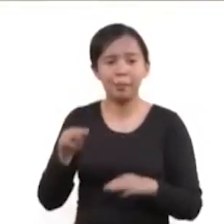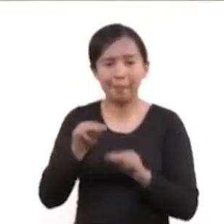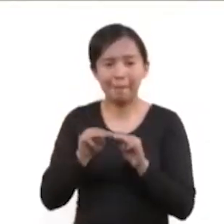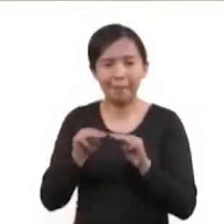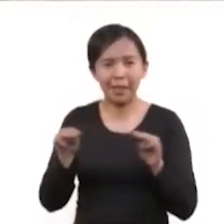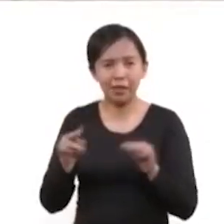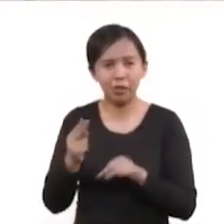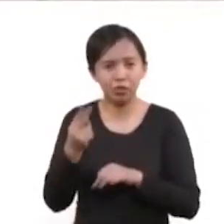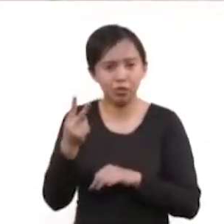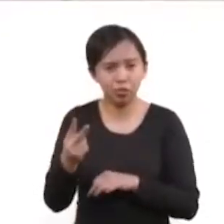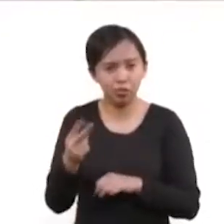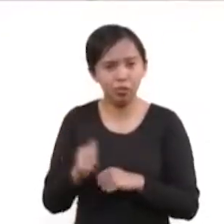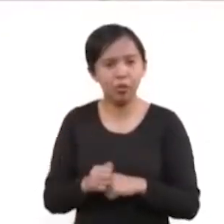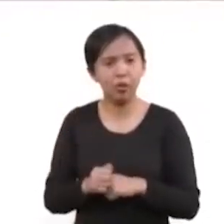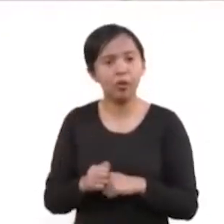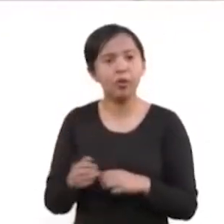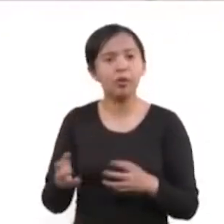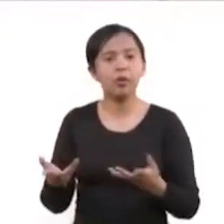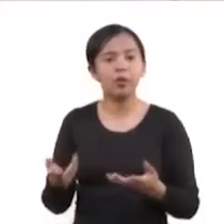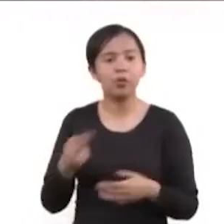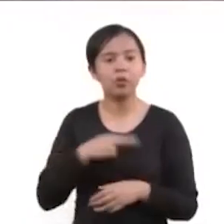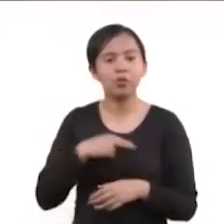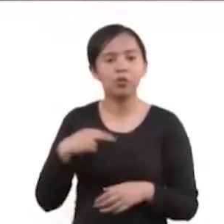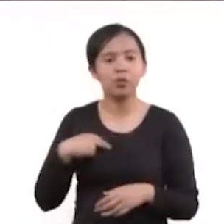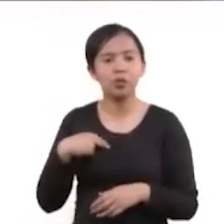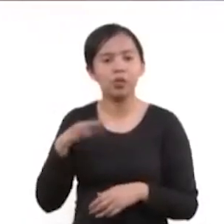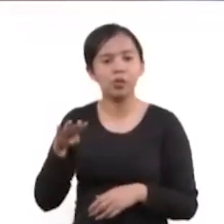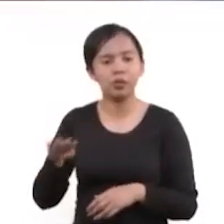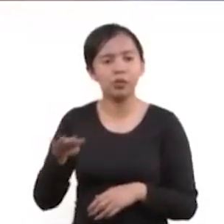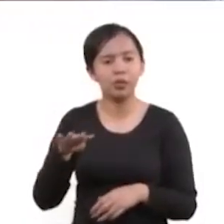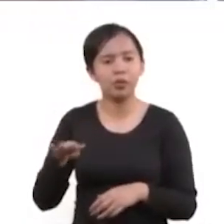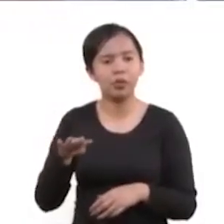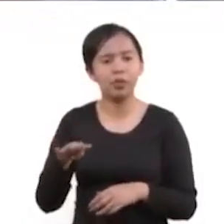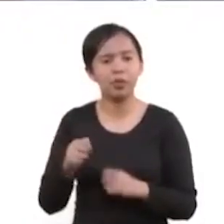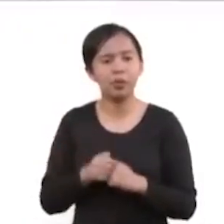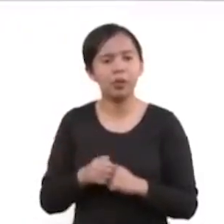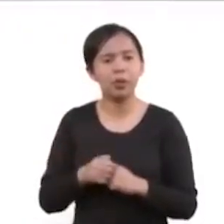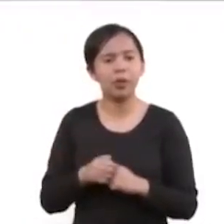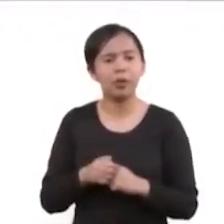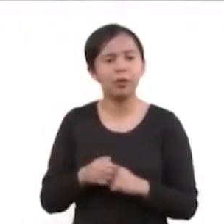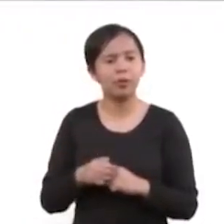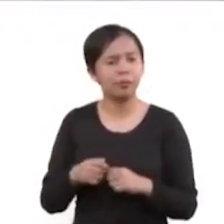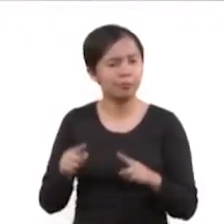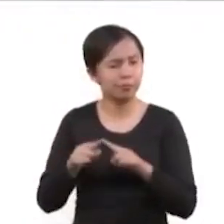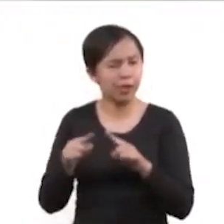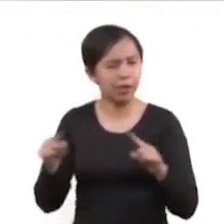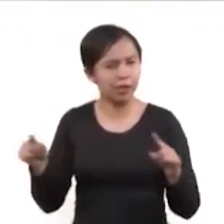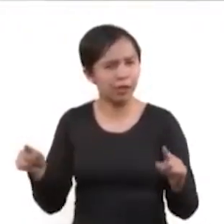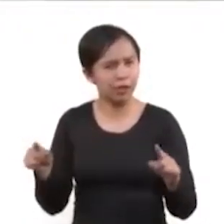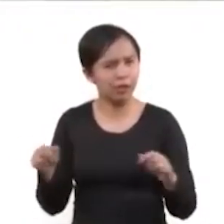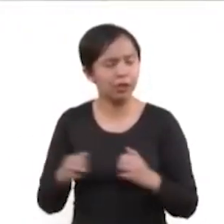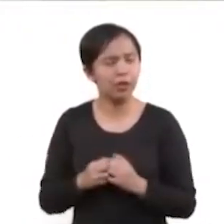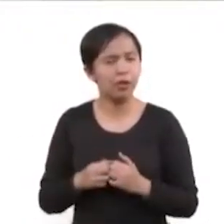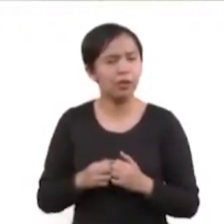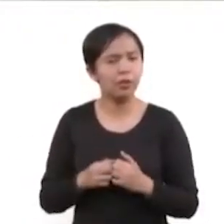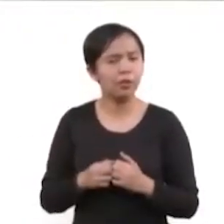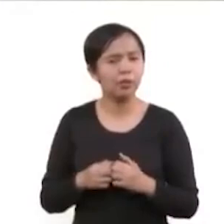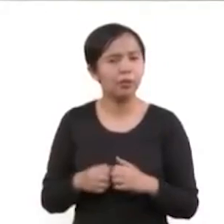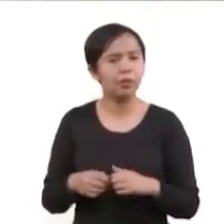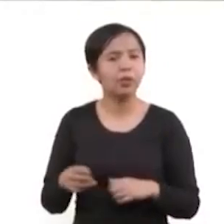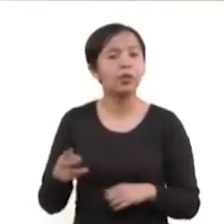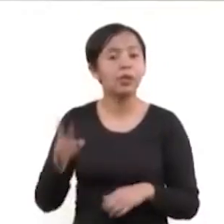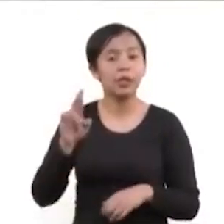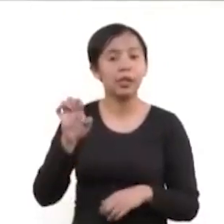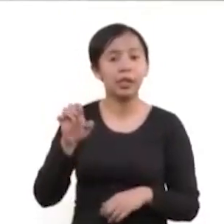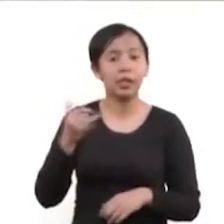excavar. Llevamos 59 metros lineales de un total de 170 metros lineales que vamos a inyectar. Y